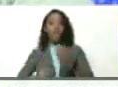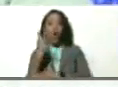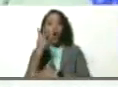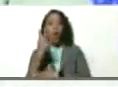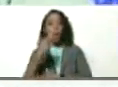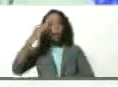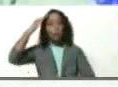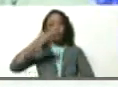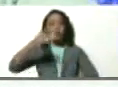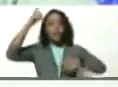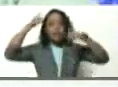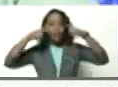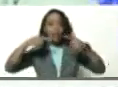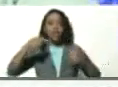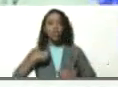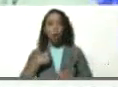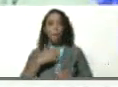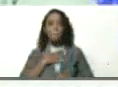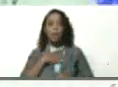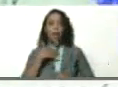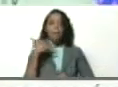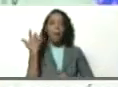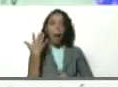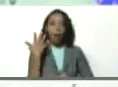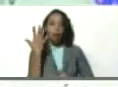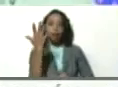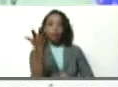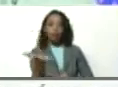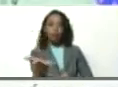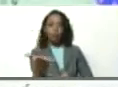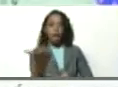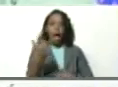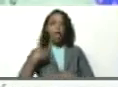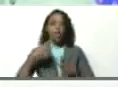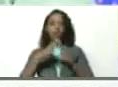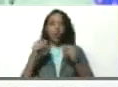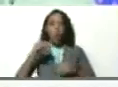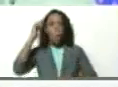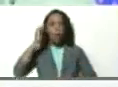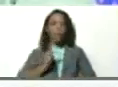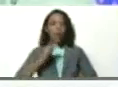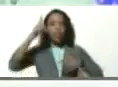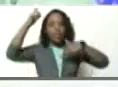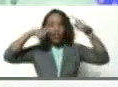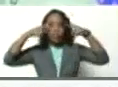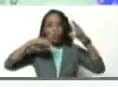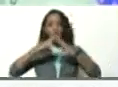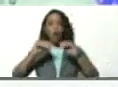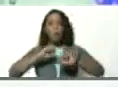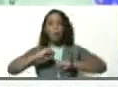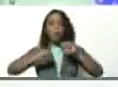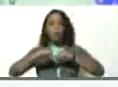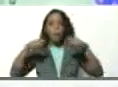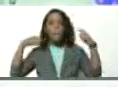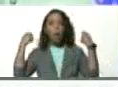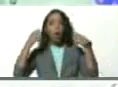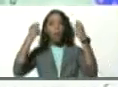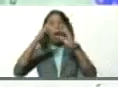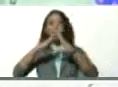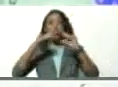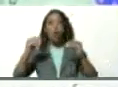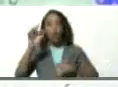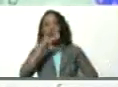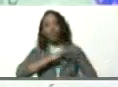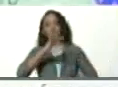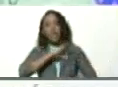chávez le tiendo mi mano a todo el bolivarismo a todo el chavismo a todo el movimiento popular a todos los